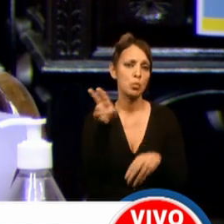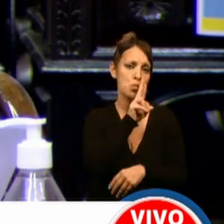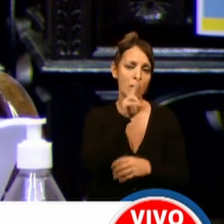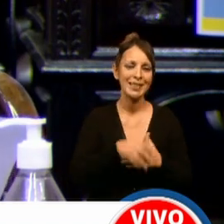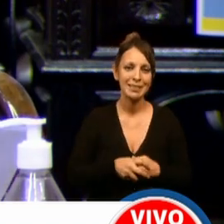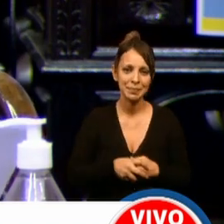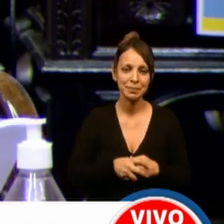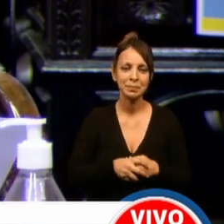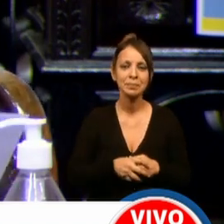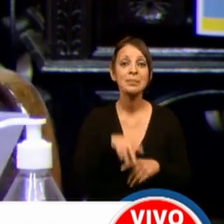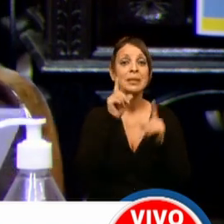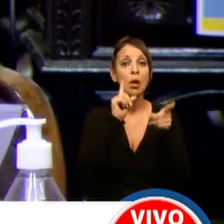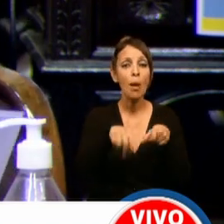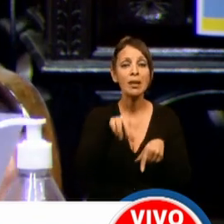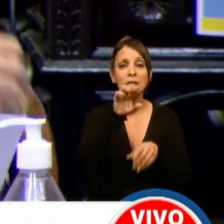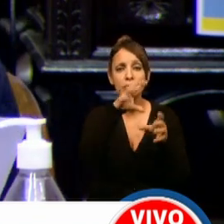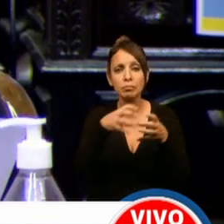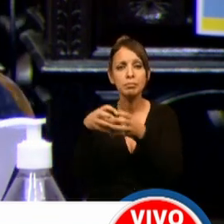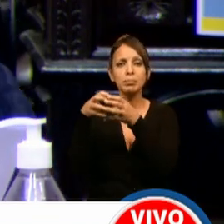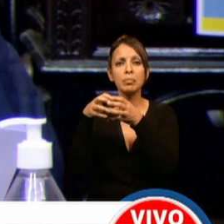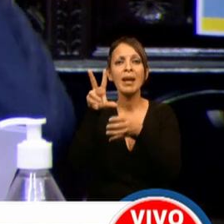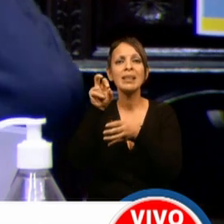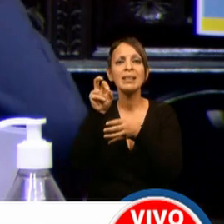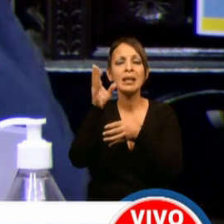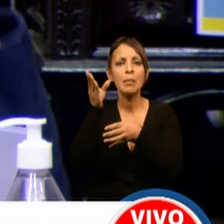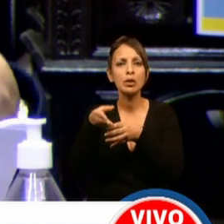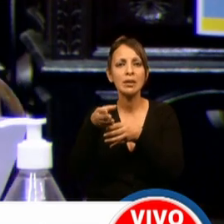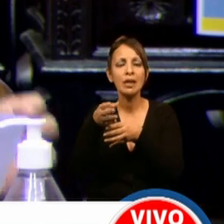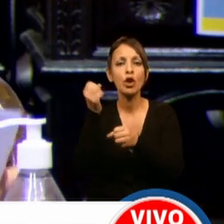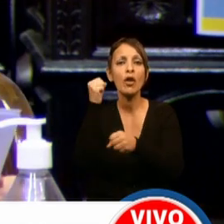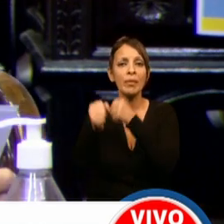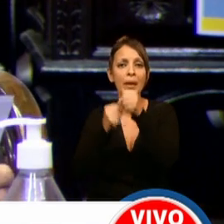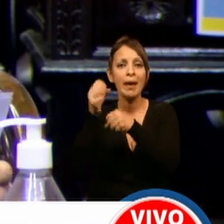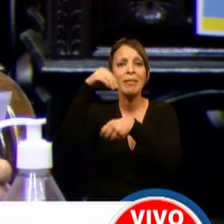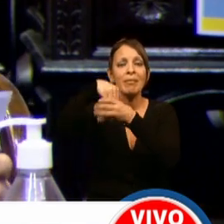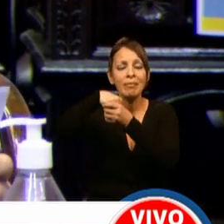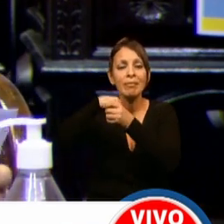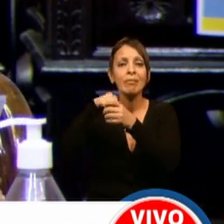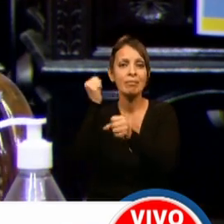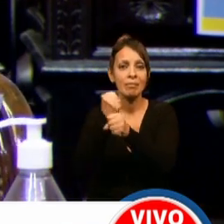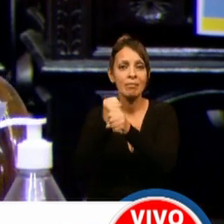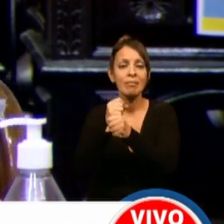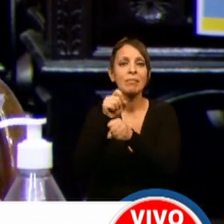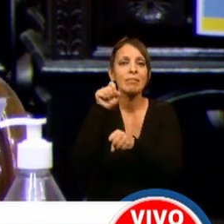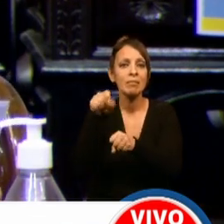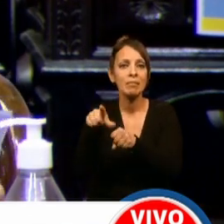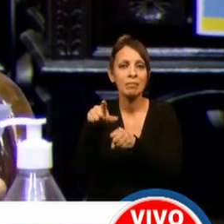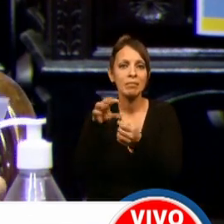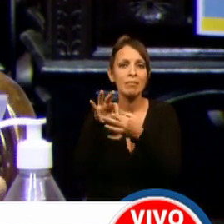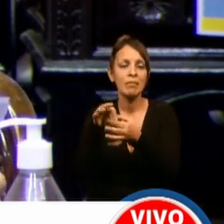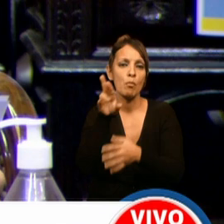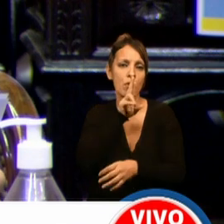embargo sólo el 30 por ciento de quienes trabajan en empresas periodísticas en este género